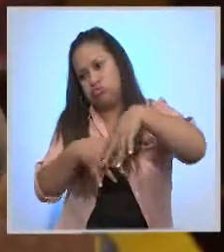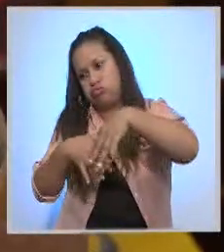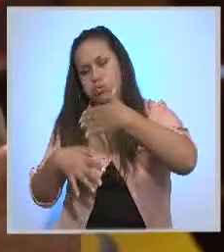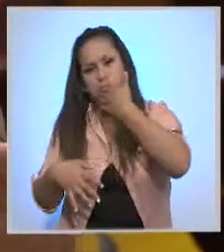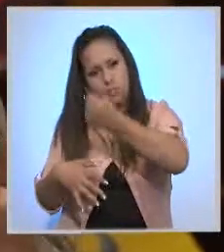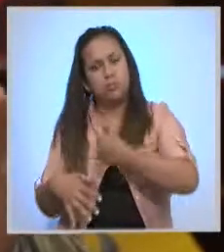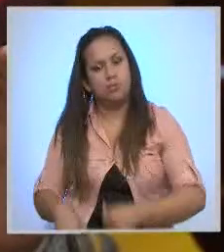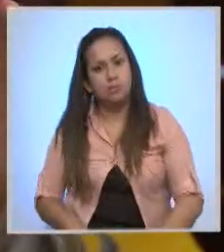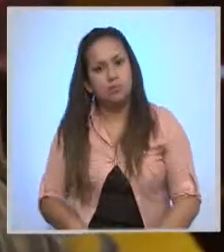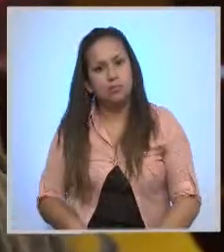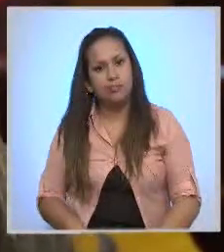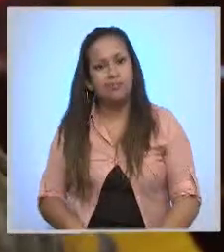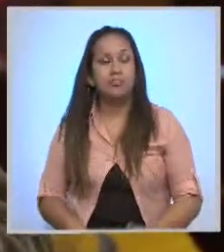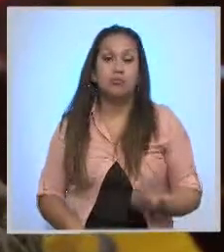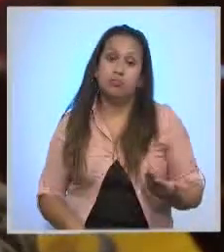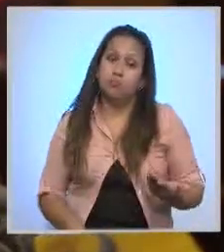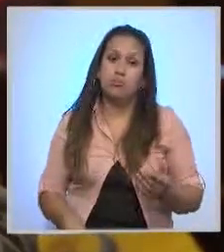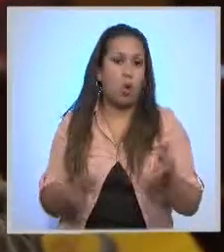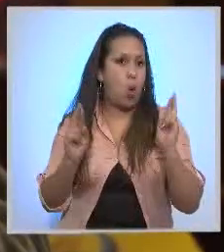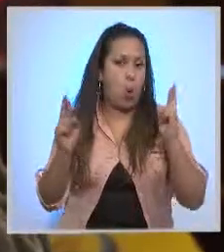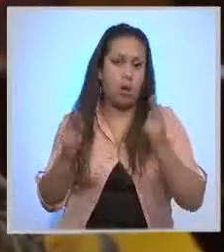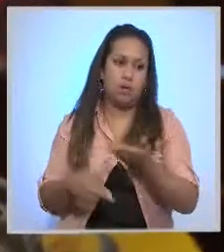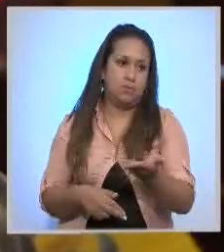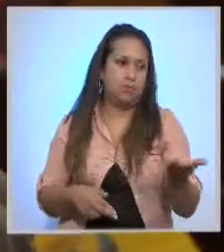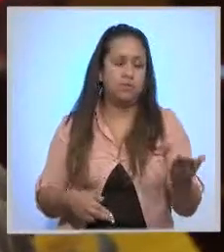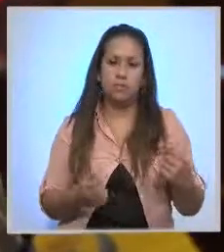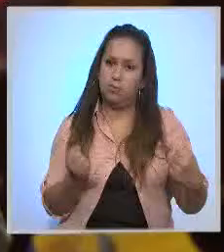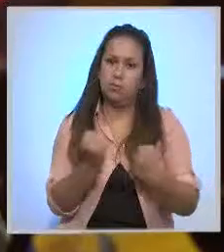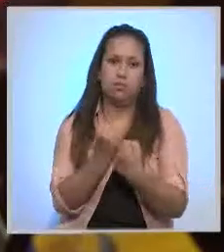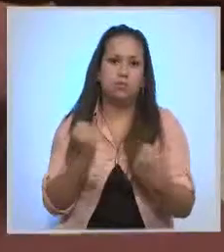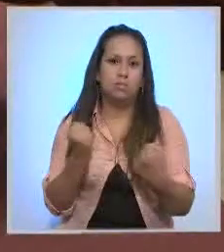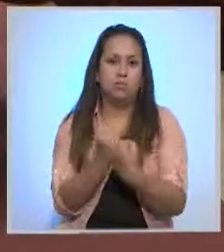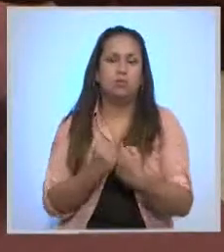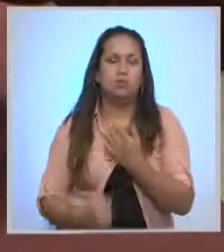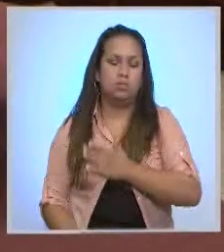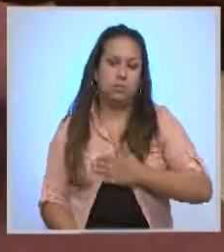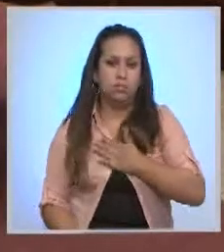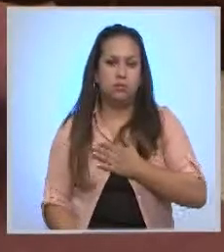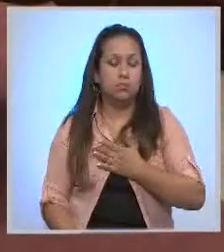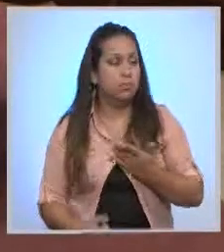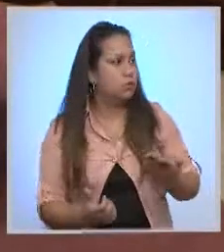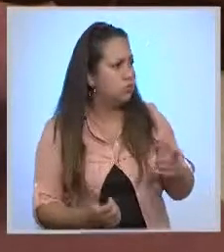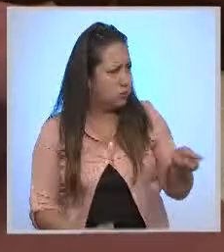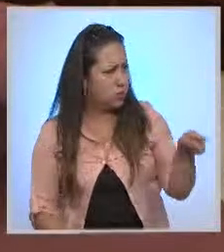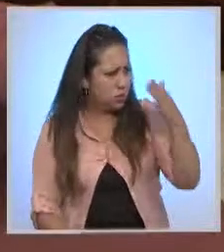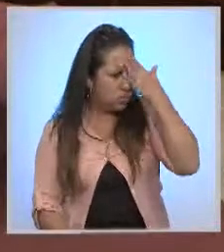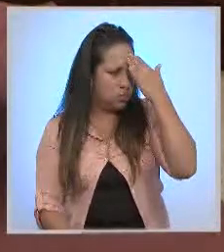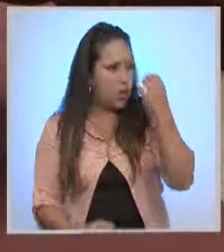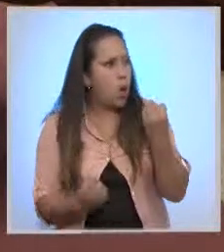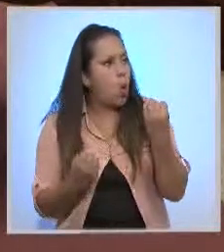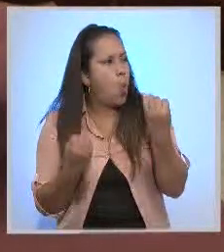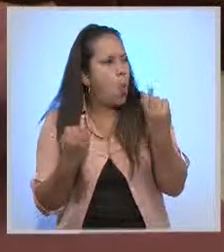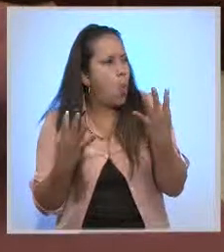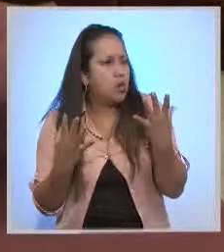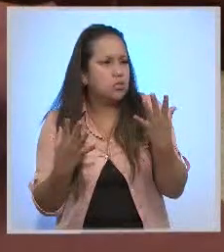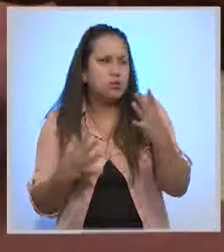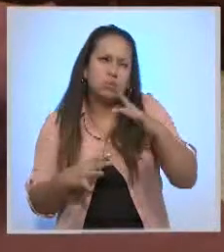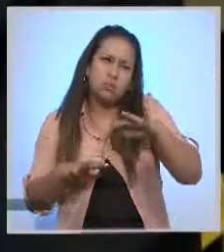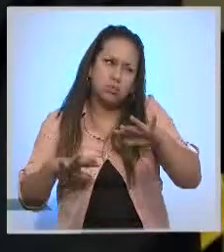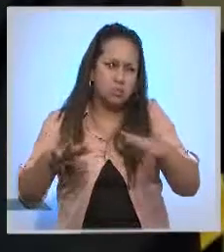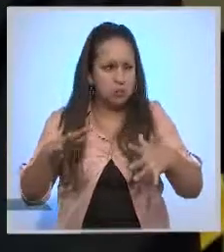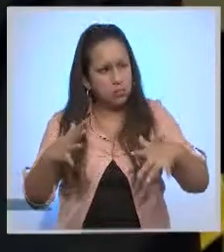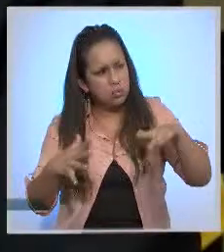eso se tomó estas medidas y ojalá la gente también nos colabore en sentido hay un cálculo teniente coronel zapatas sobre